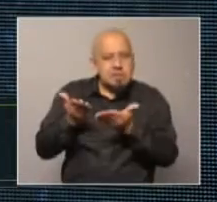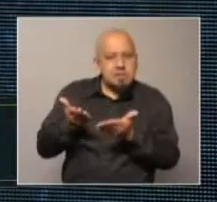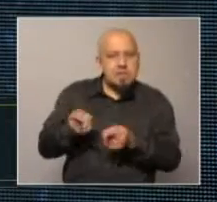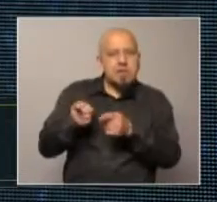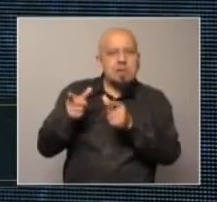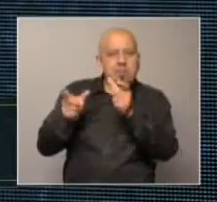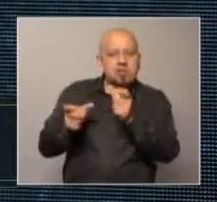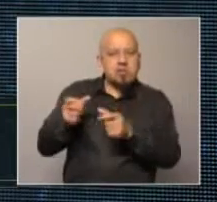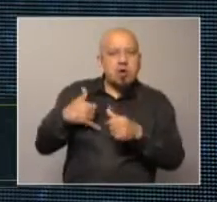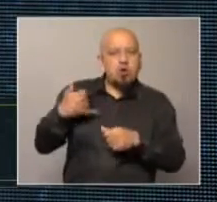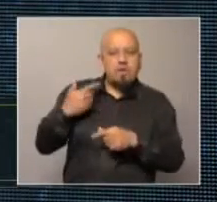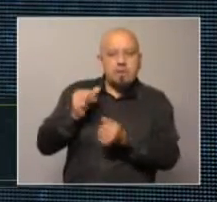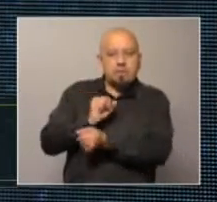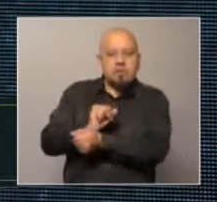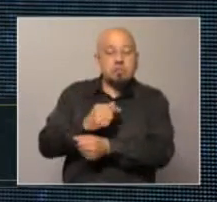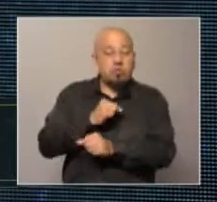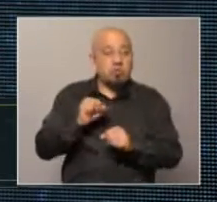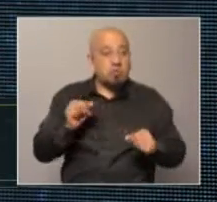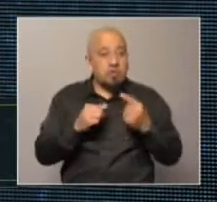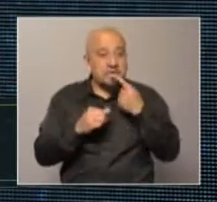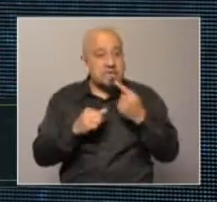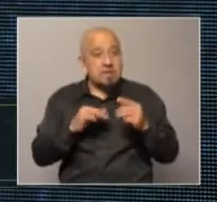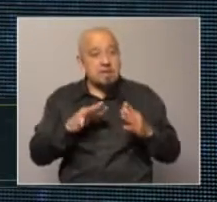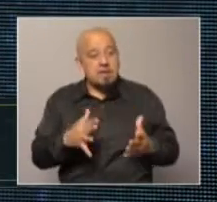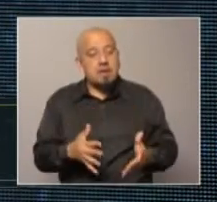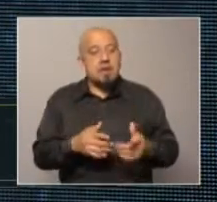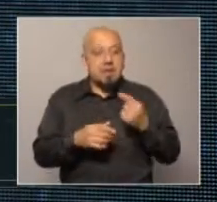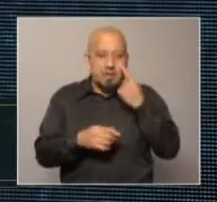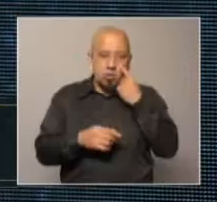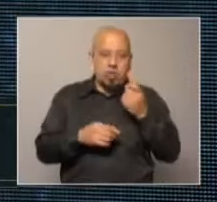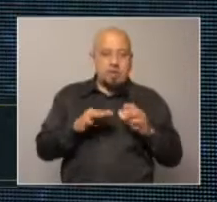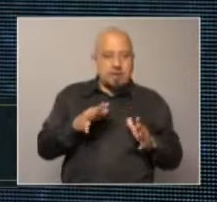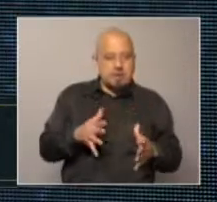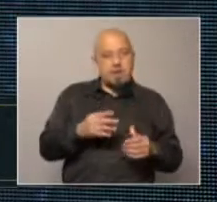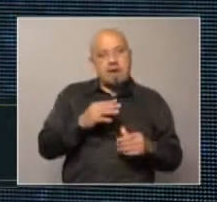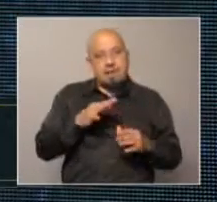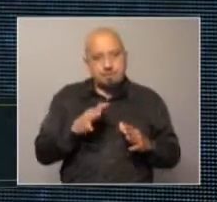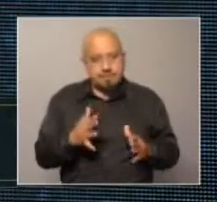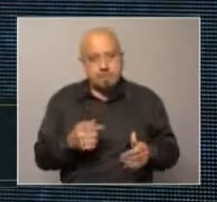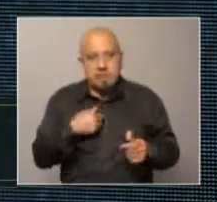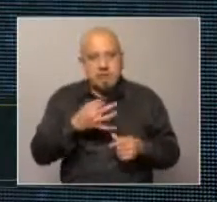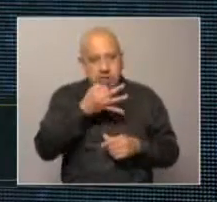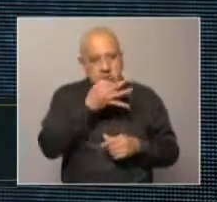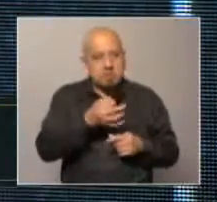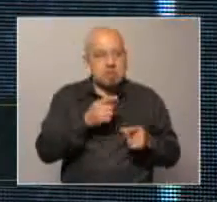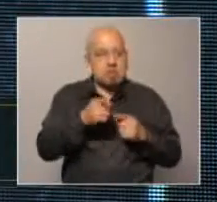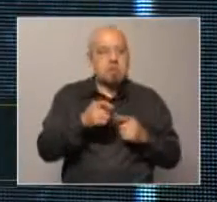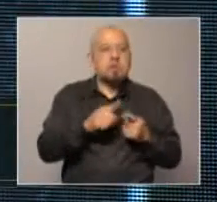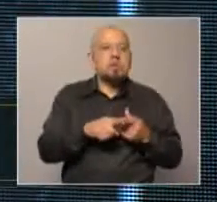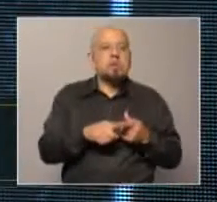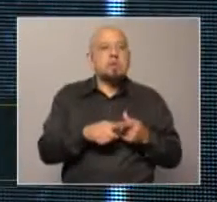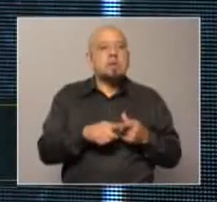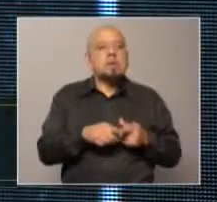podemos ubicar muchos aspectos que inciden en esta situación. Por un lado, digamos, lo mencionaban hace un rato ustedes en el bloque pasado,